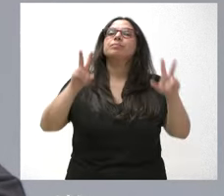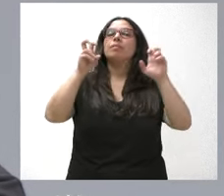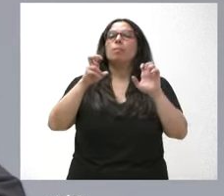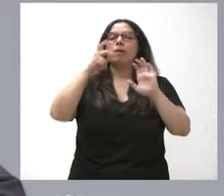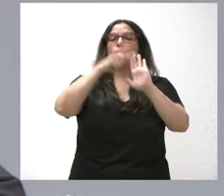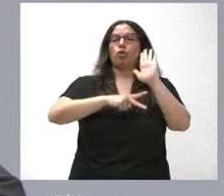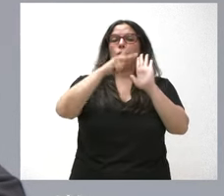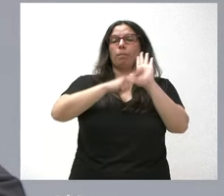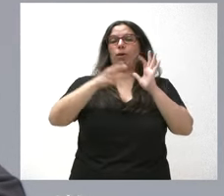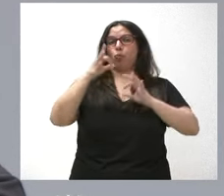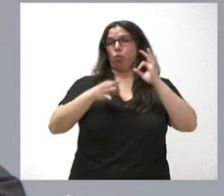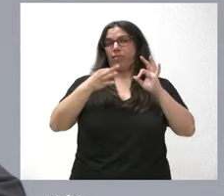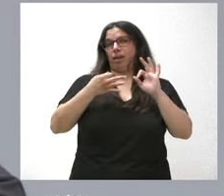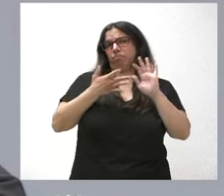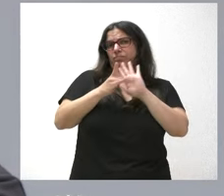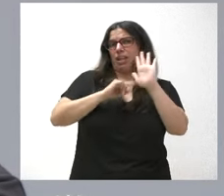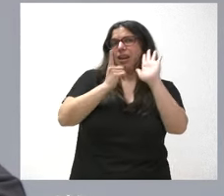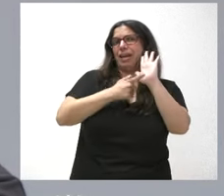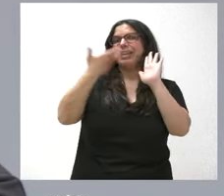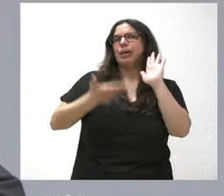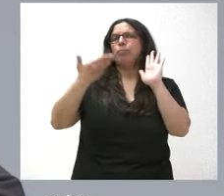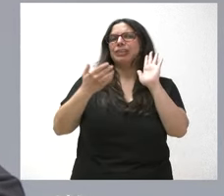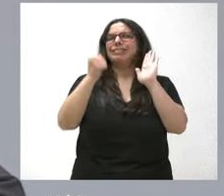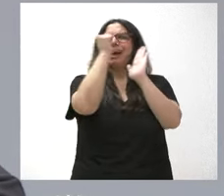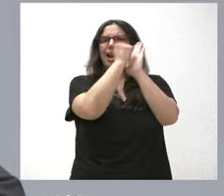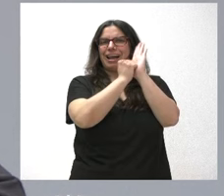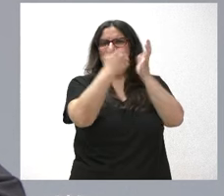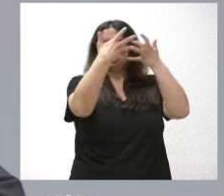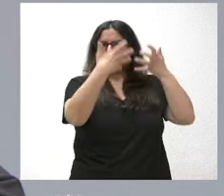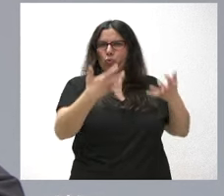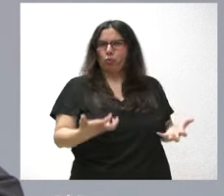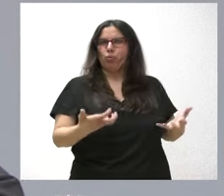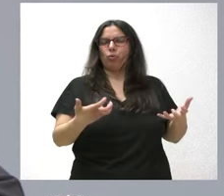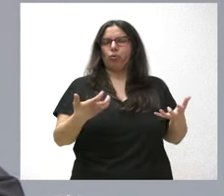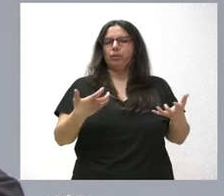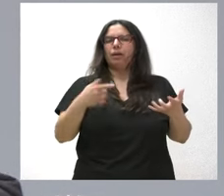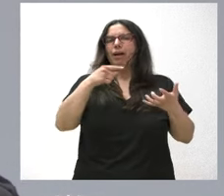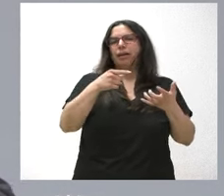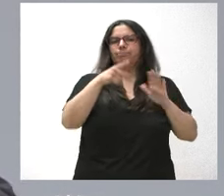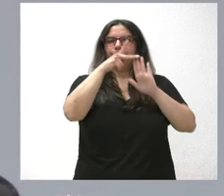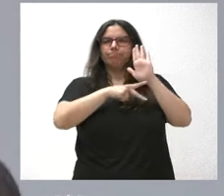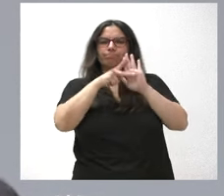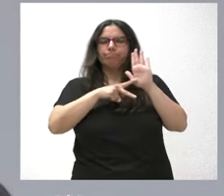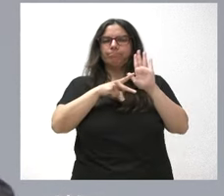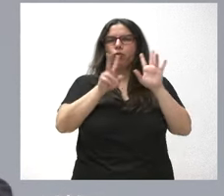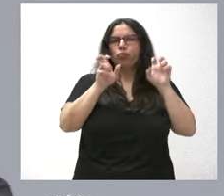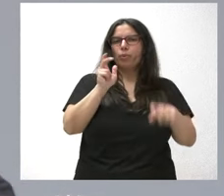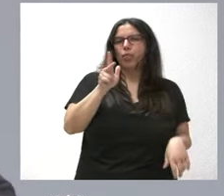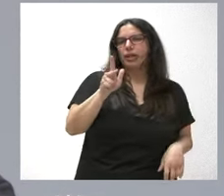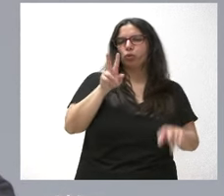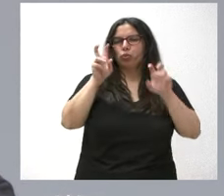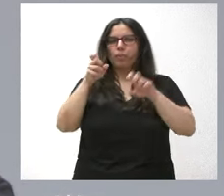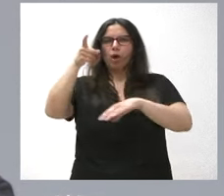importancia de las normas jurídicas está en su articulado, en la parte dispositiva, en la parte donde se regulan los nuevos derechos y las nuevas